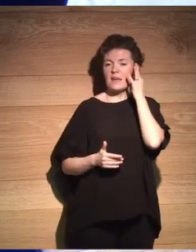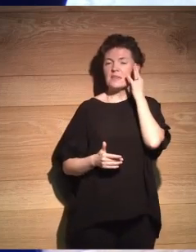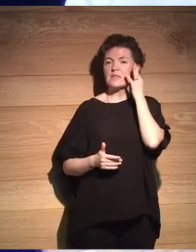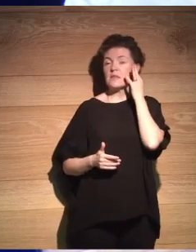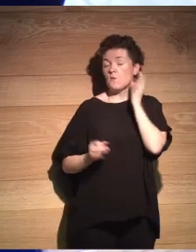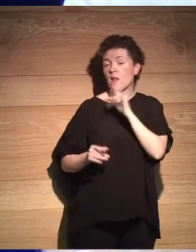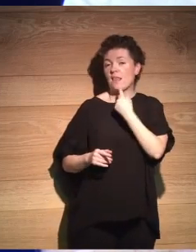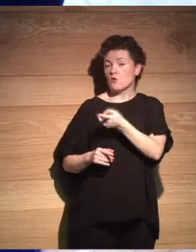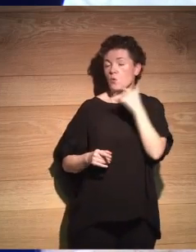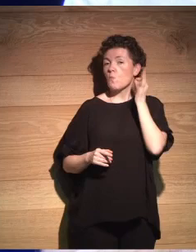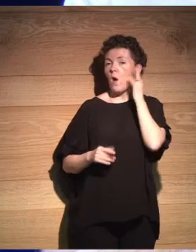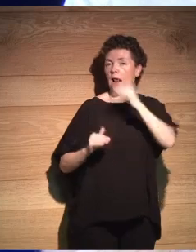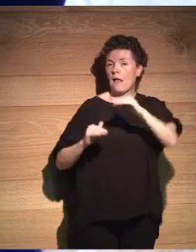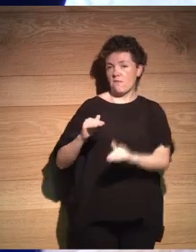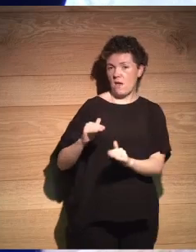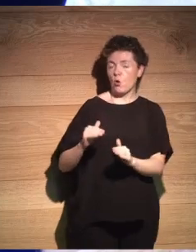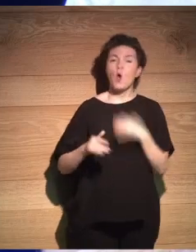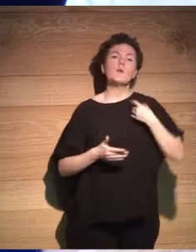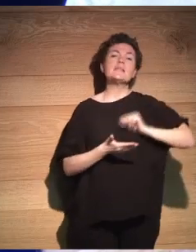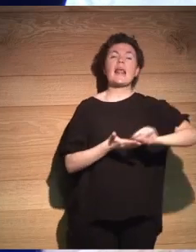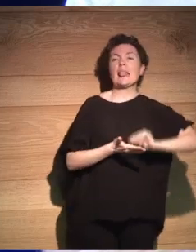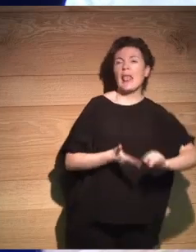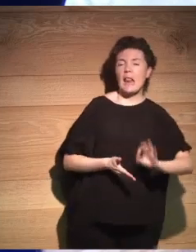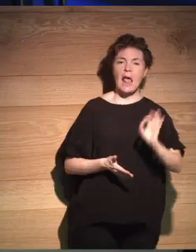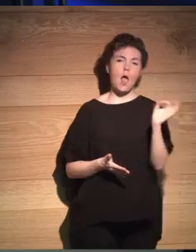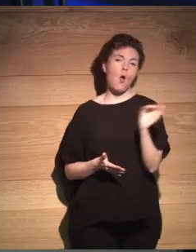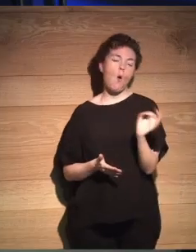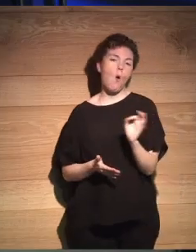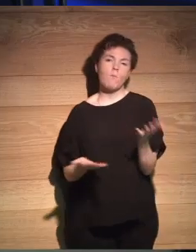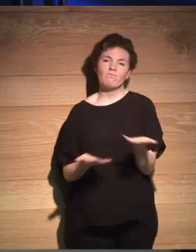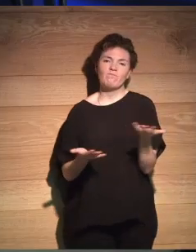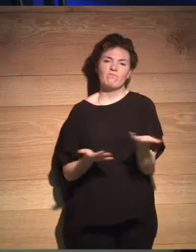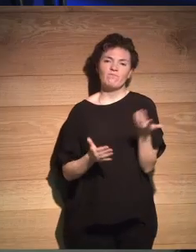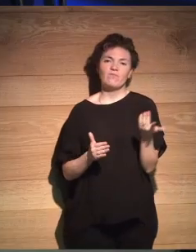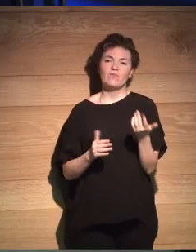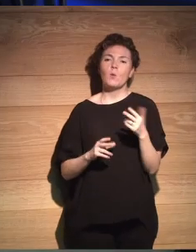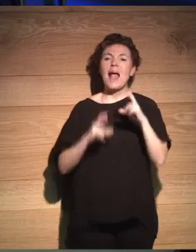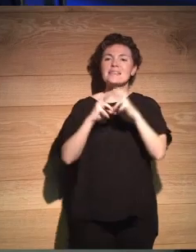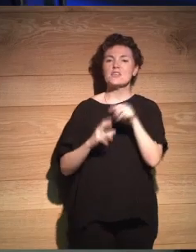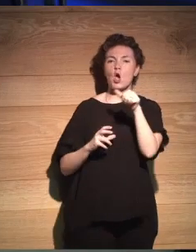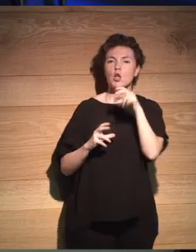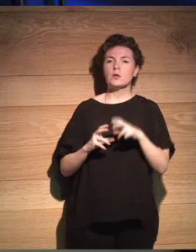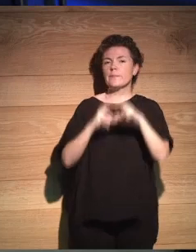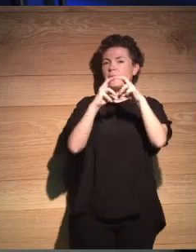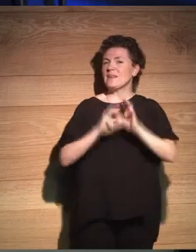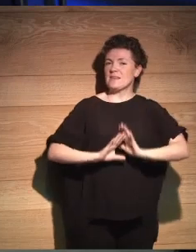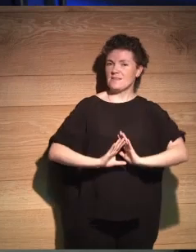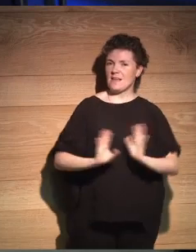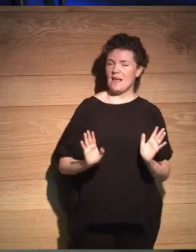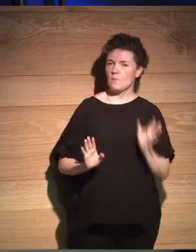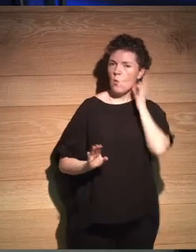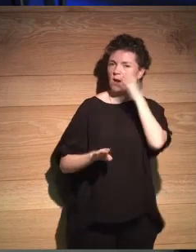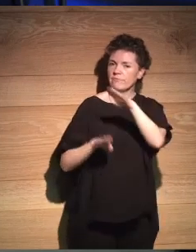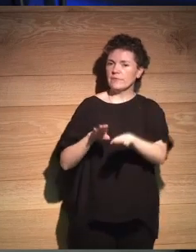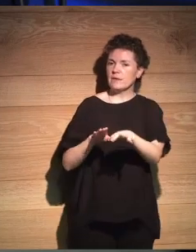tenían un papel secundario, eran o secretarias o subían y bajaban en los ascensores, y